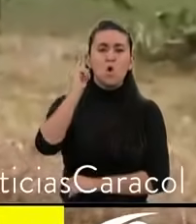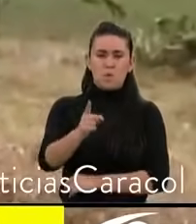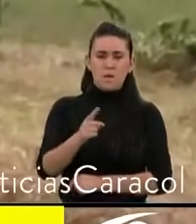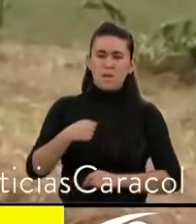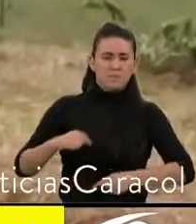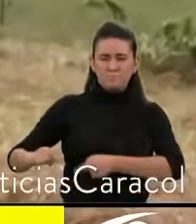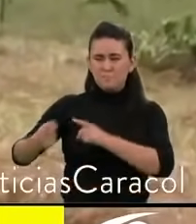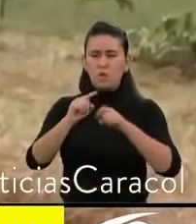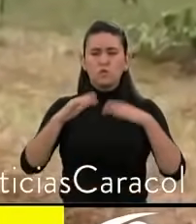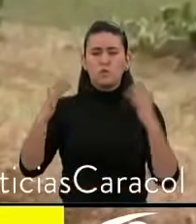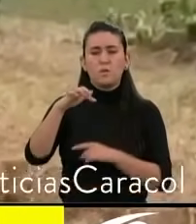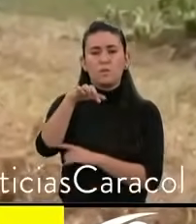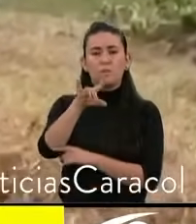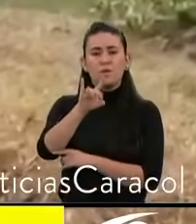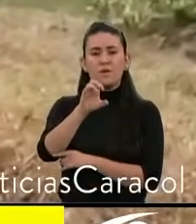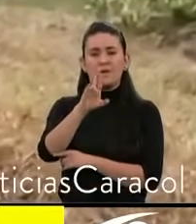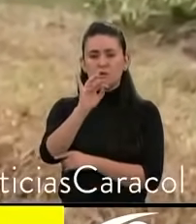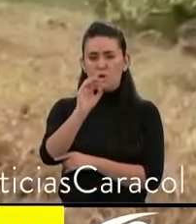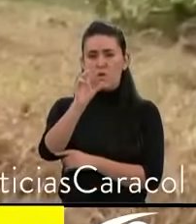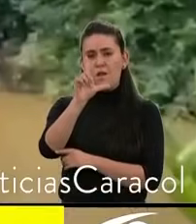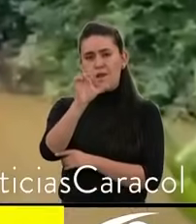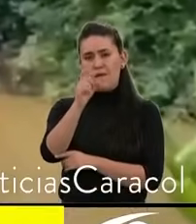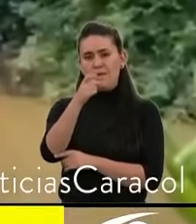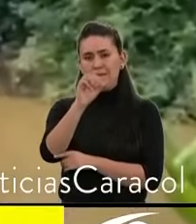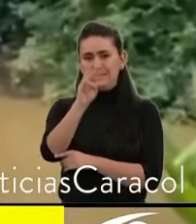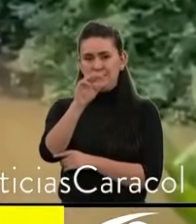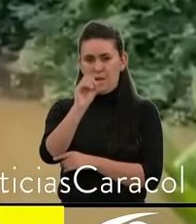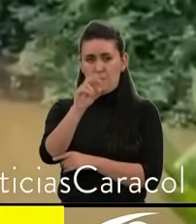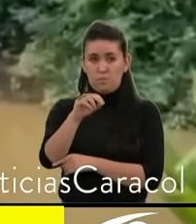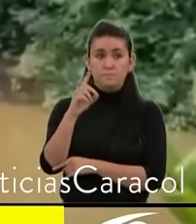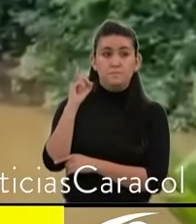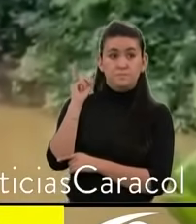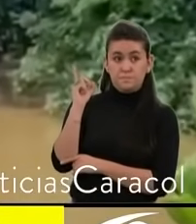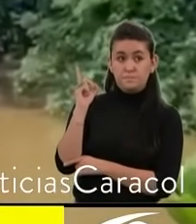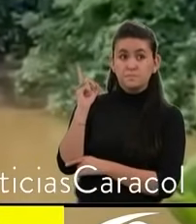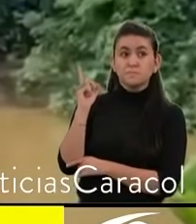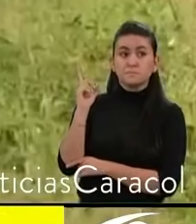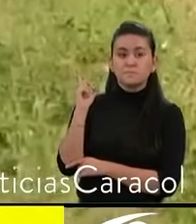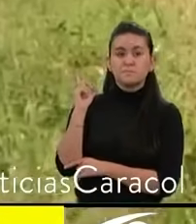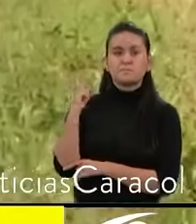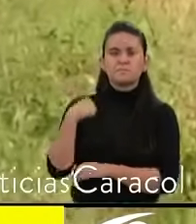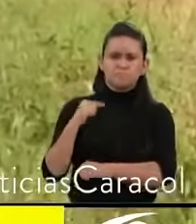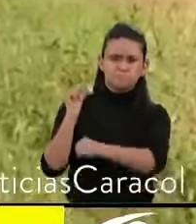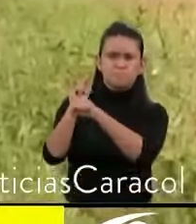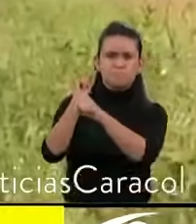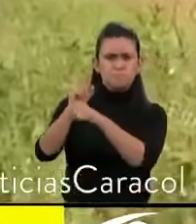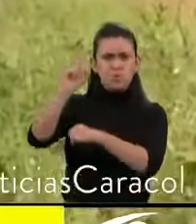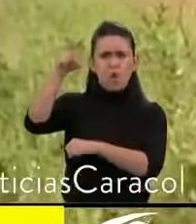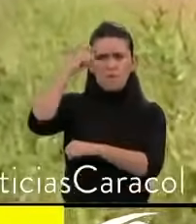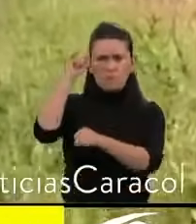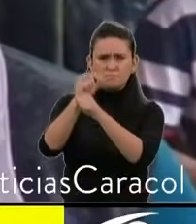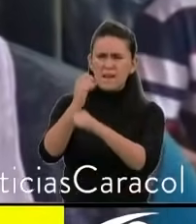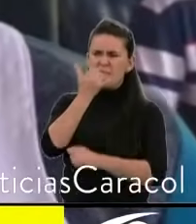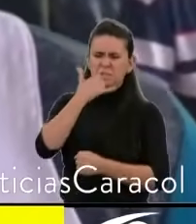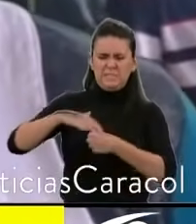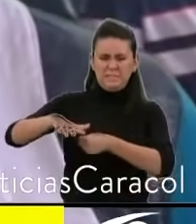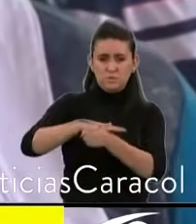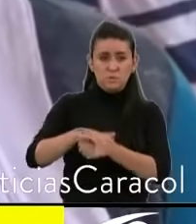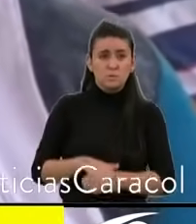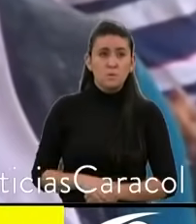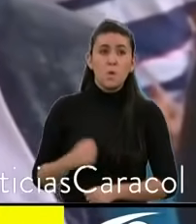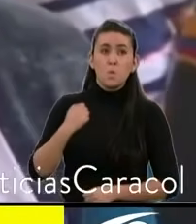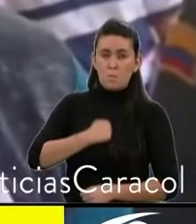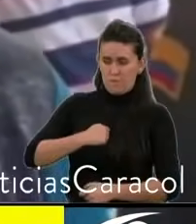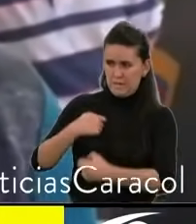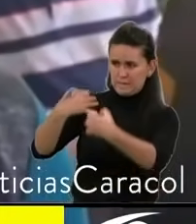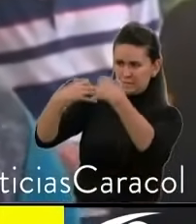Puerto Leguízamo. Este es el registro audiovisual del comunicador, luego de cuestionar al gobernador tras los hechos ocurridos. ¿Nos puede explicar